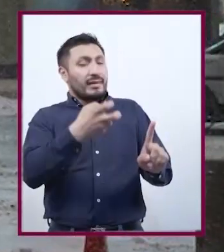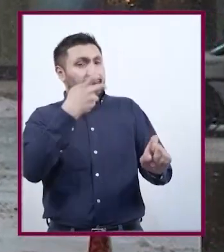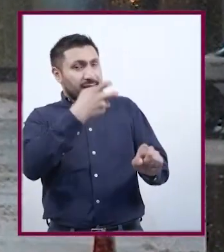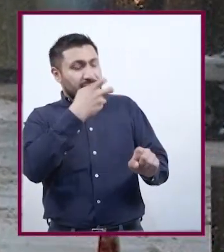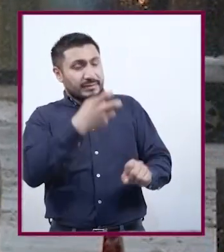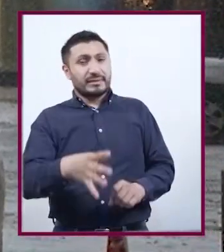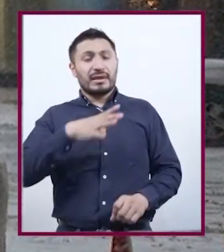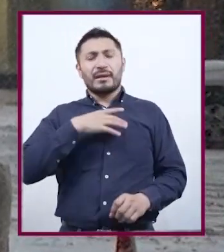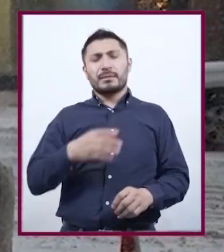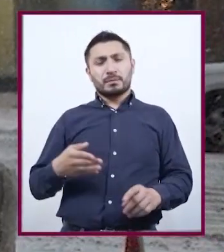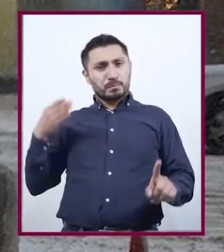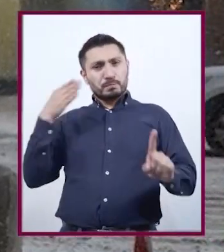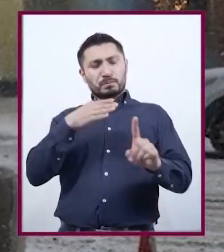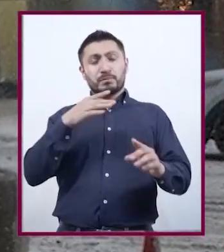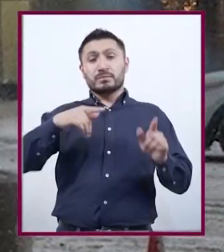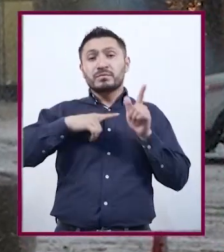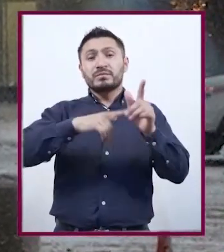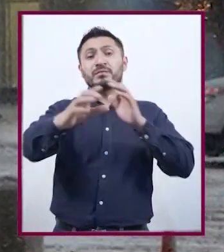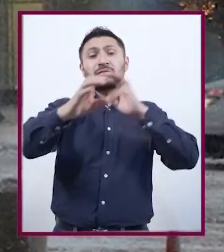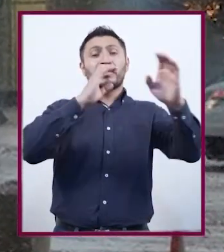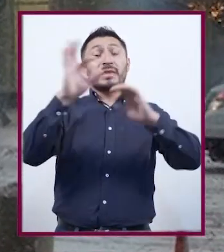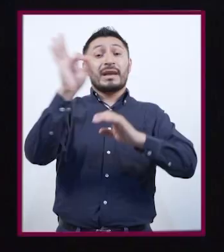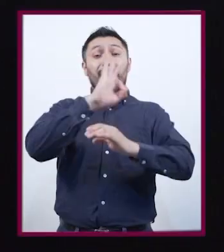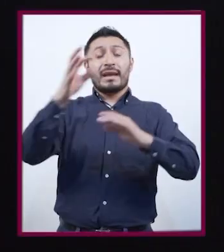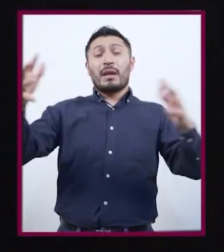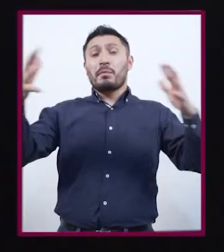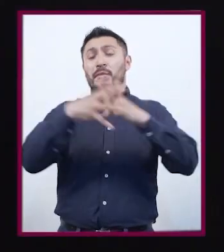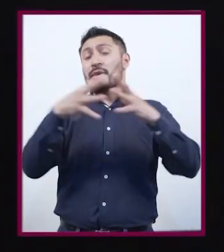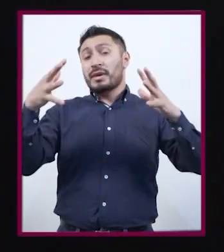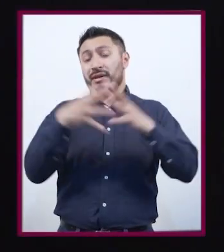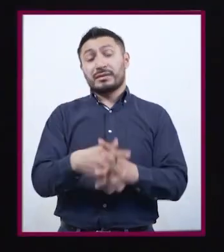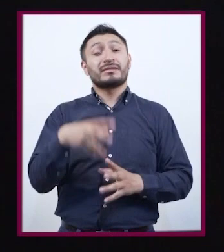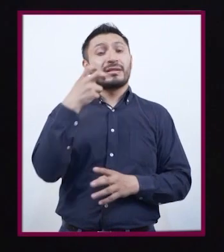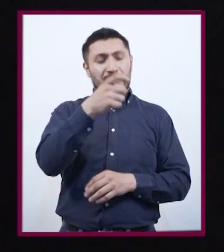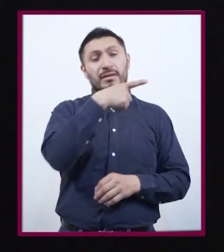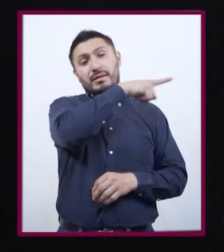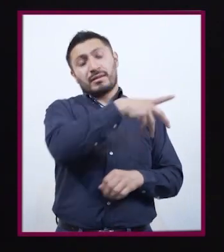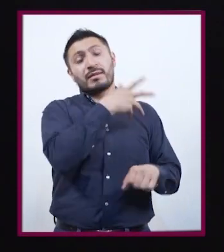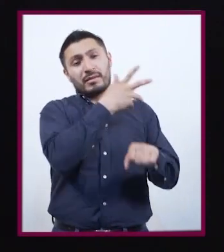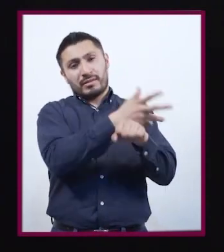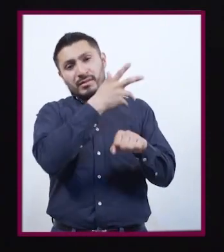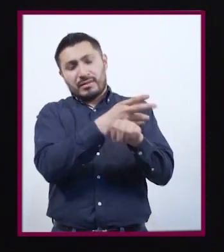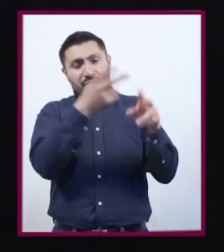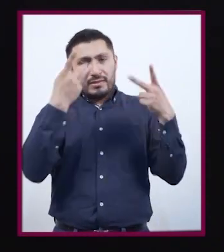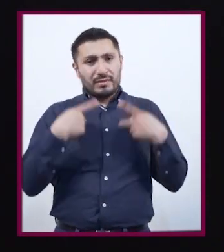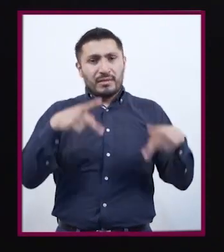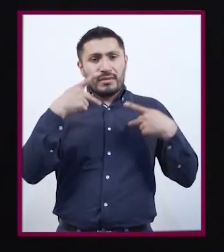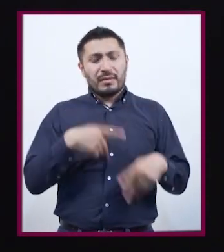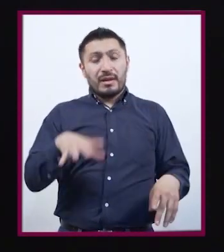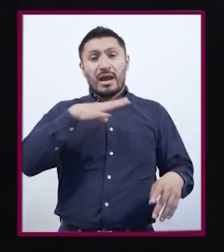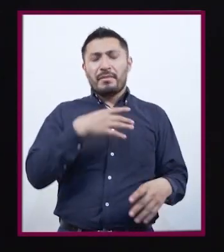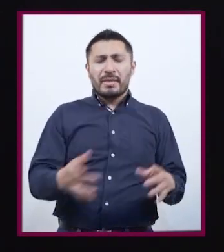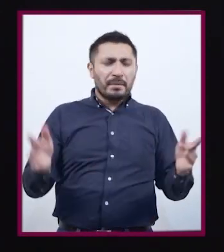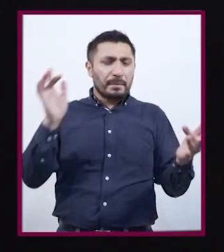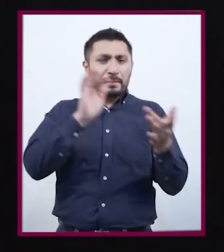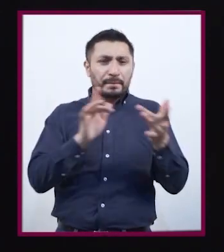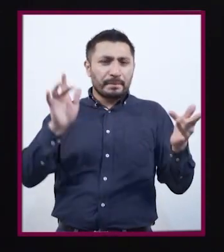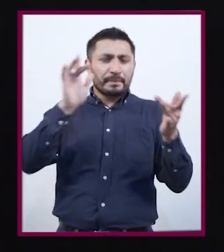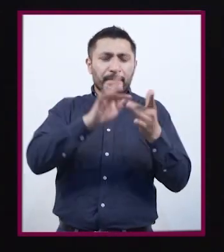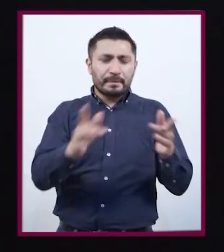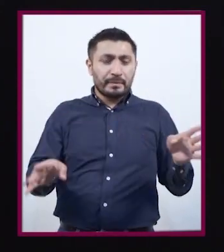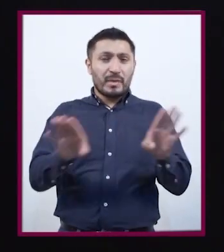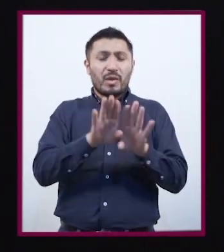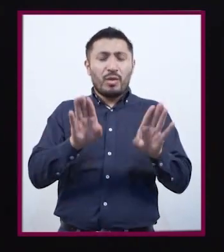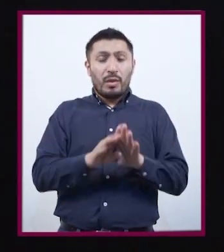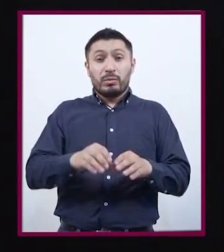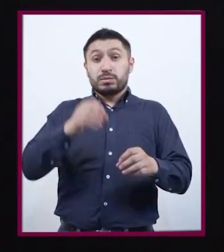misión era mantener las comunicaciones en caso de guerra. Hasta ese momento, los estadounidenses tenían una red centralizada que se